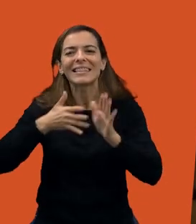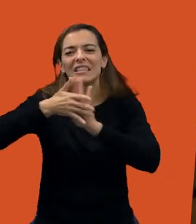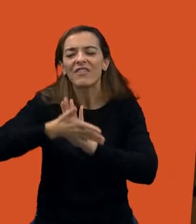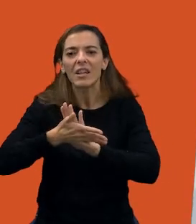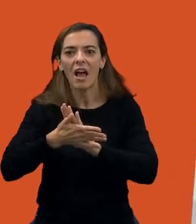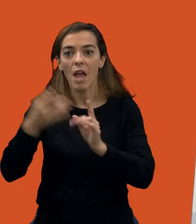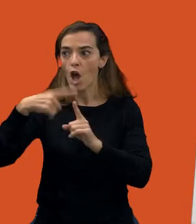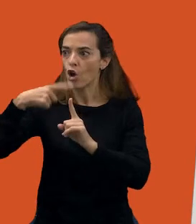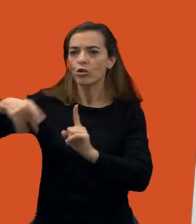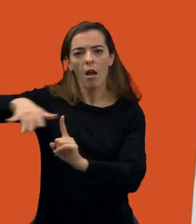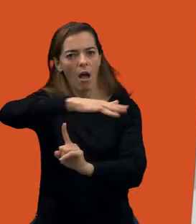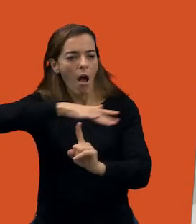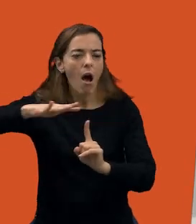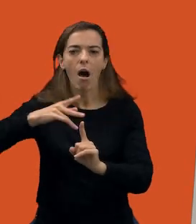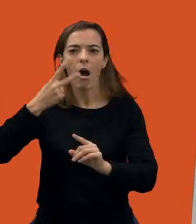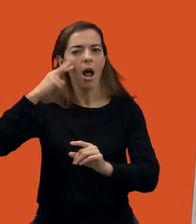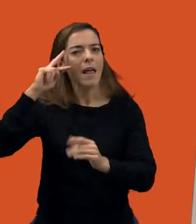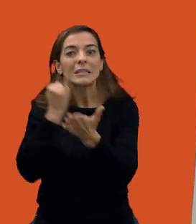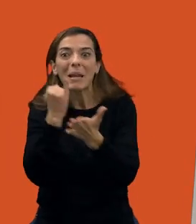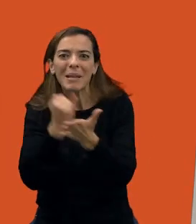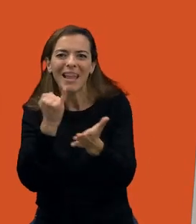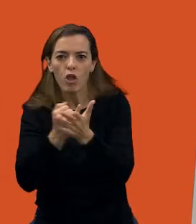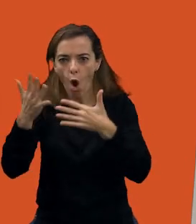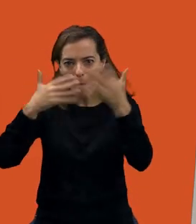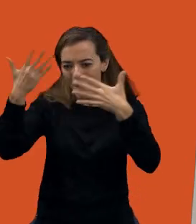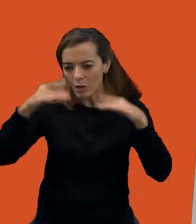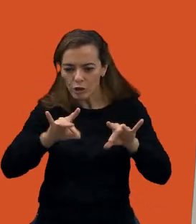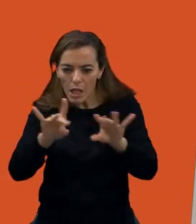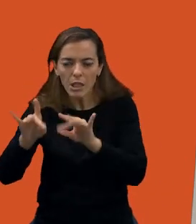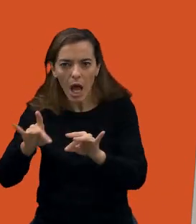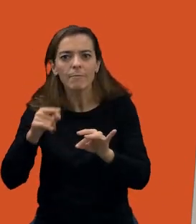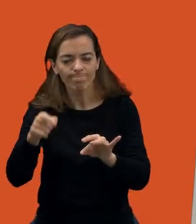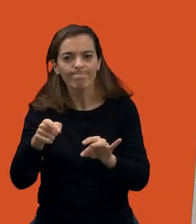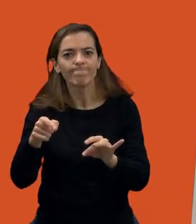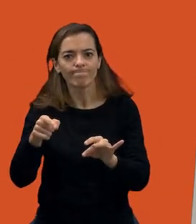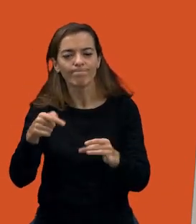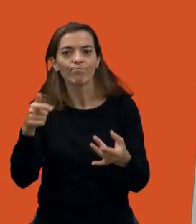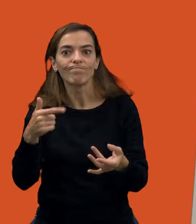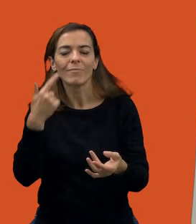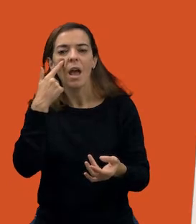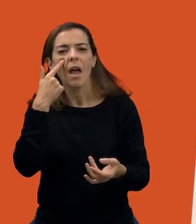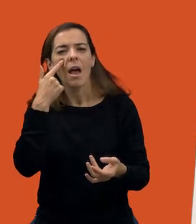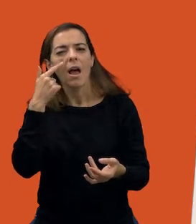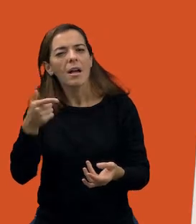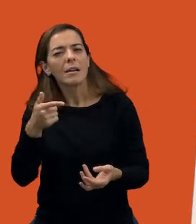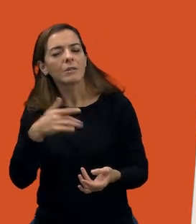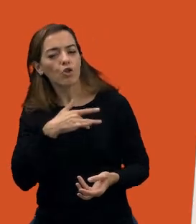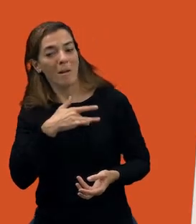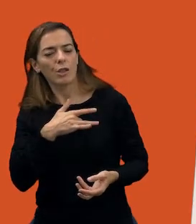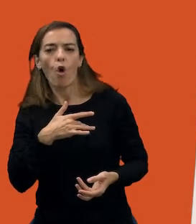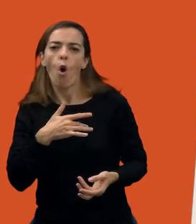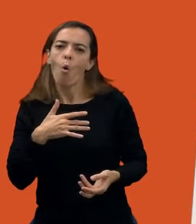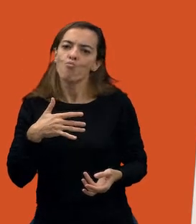un cuidado de lo que me rodea, de la experimentación con mis propias manos. Puede que tenga un aspecto